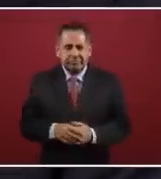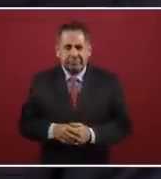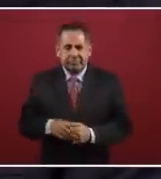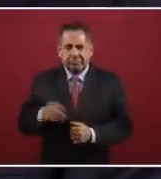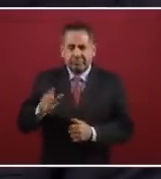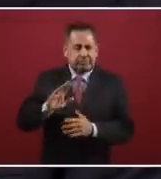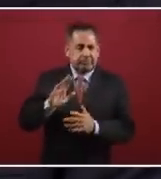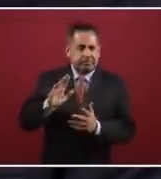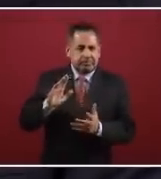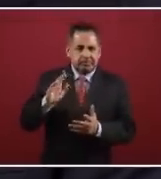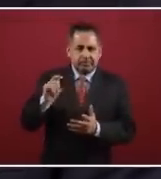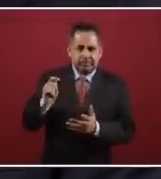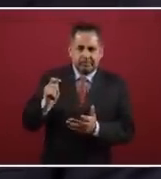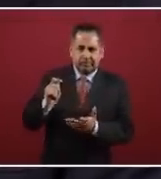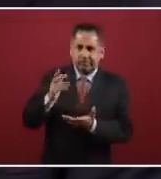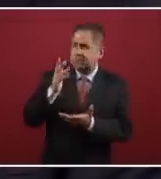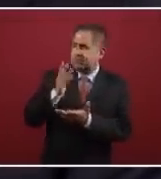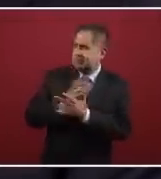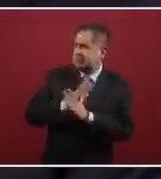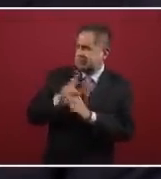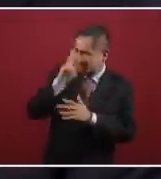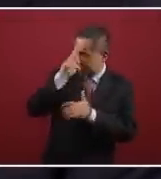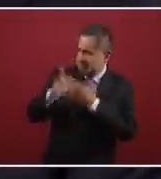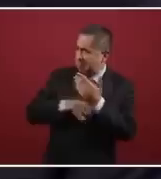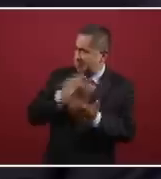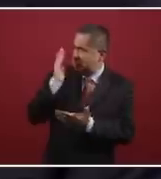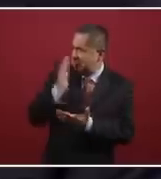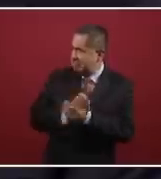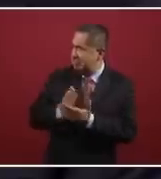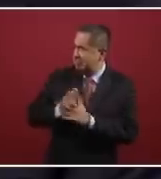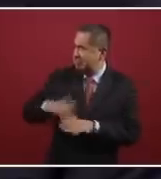alto a la violencia.